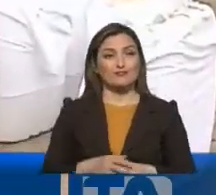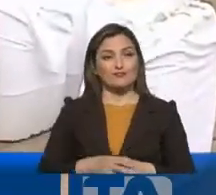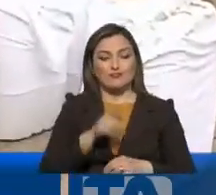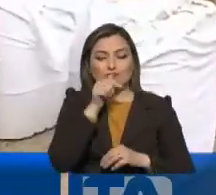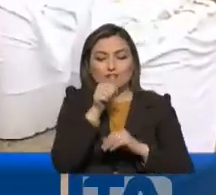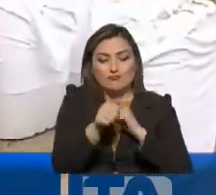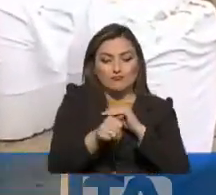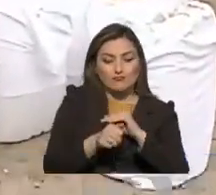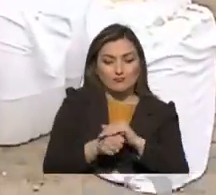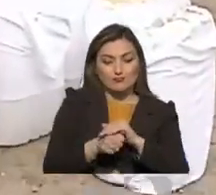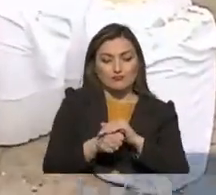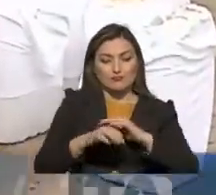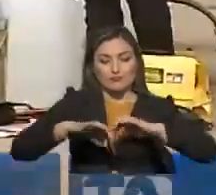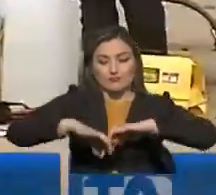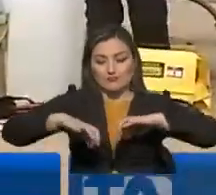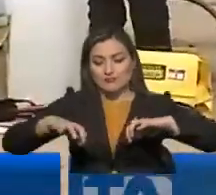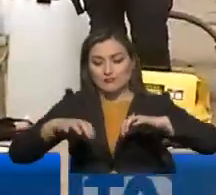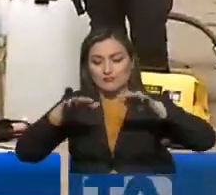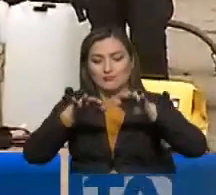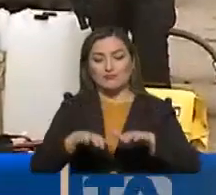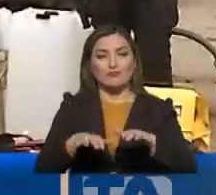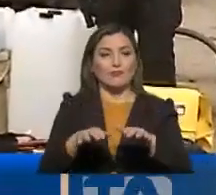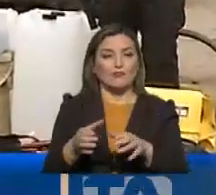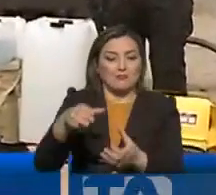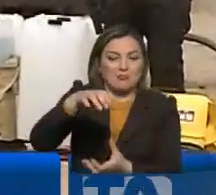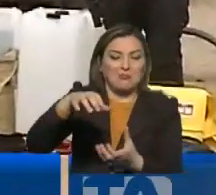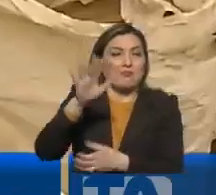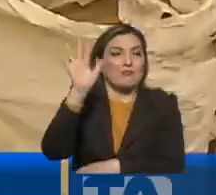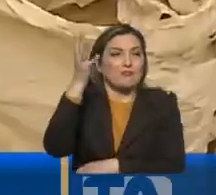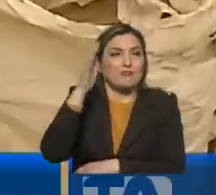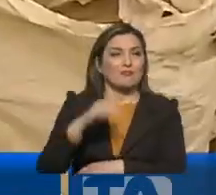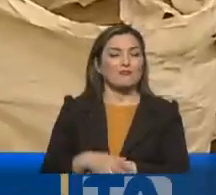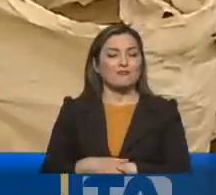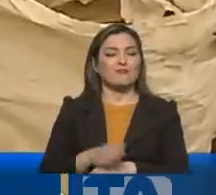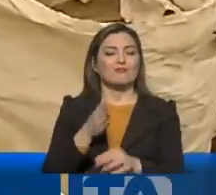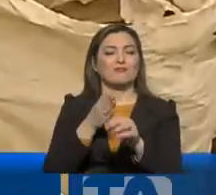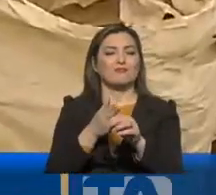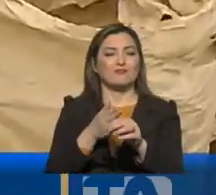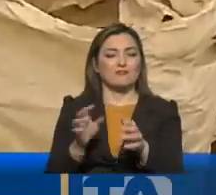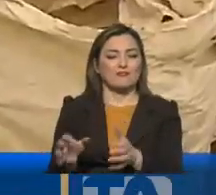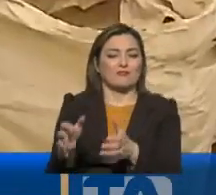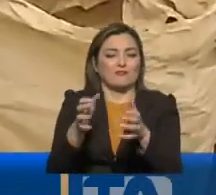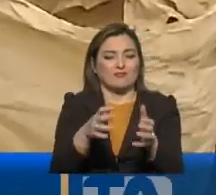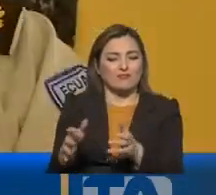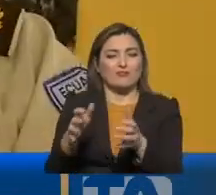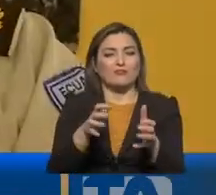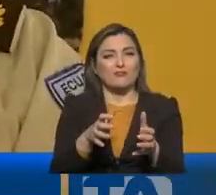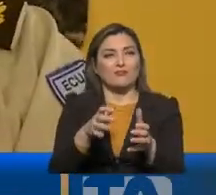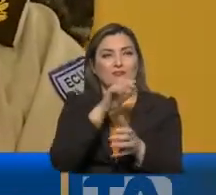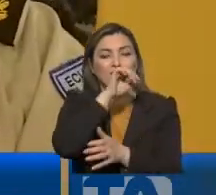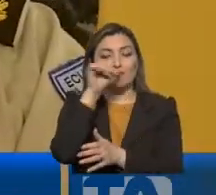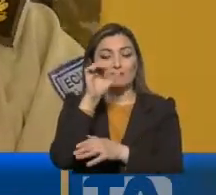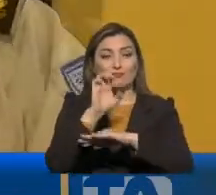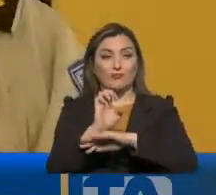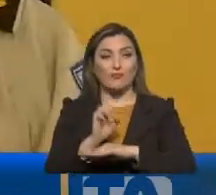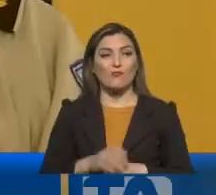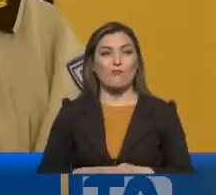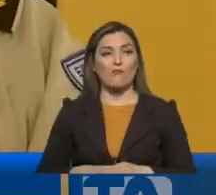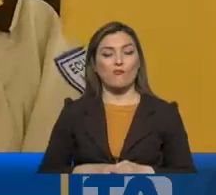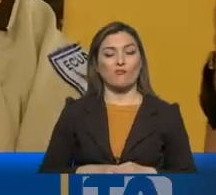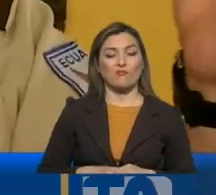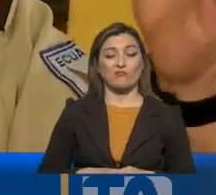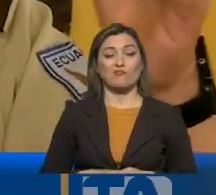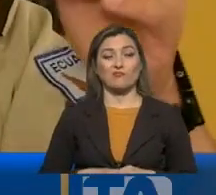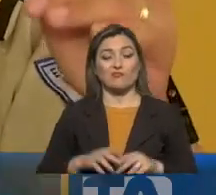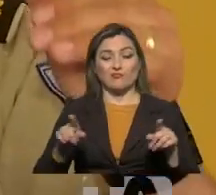escondidas en una zanja pero vacías por lo que se presume que la intención era cargar las avionetas con alcaloide en ecuador la modalidad traer